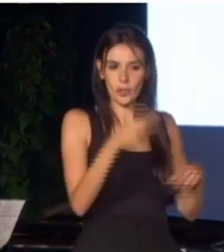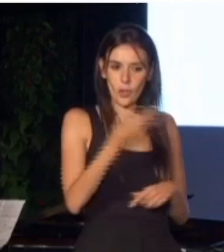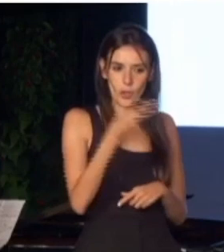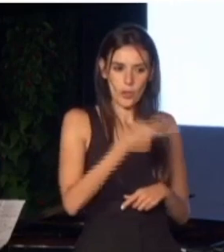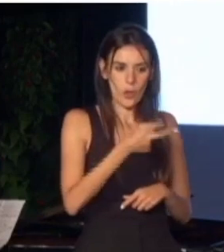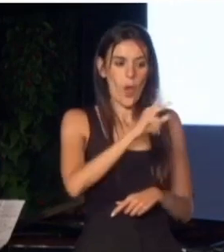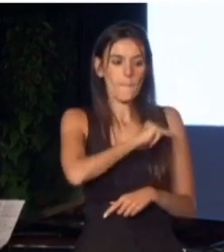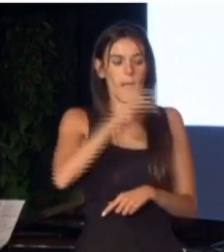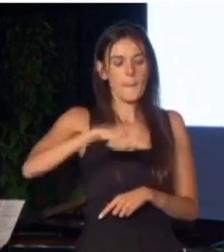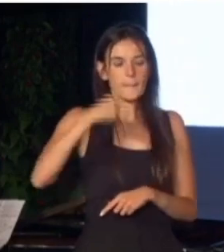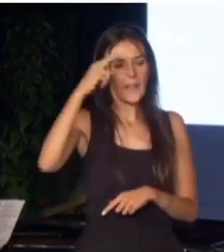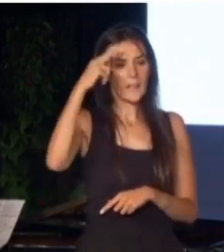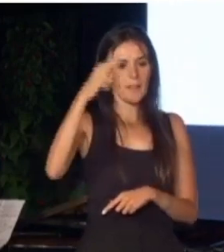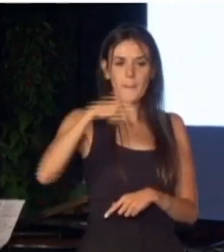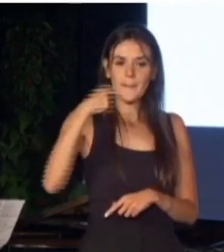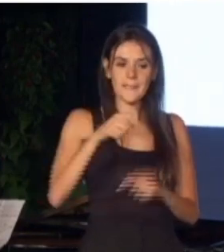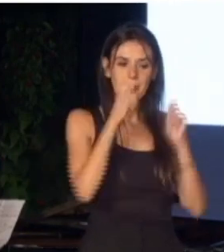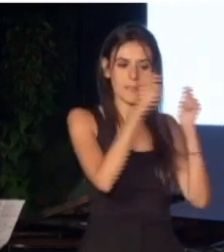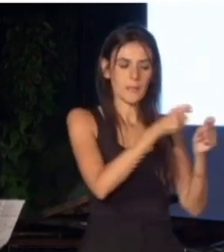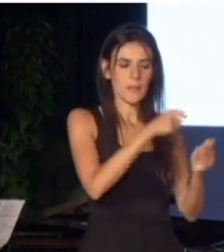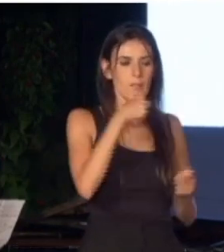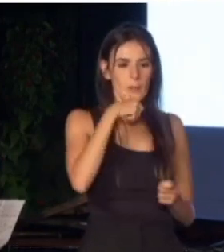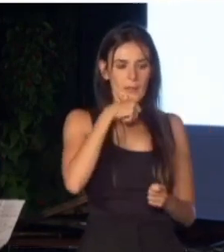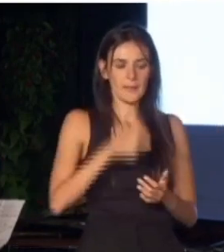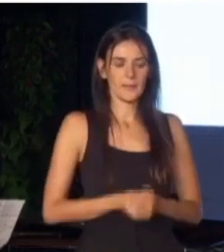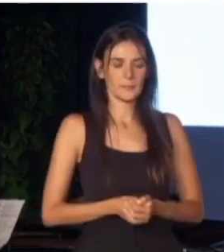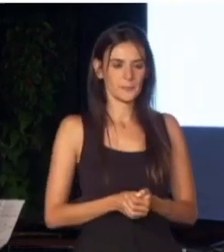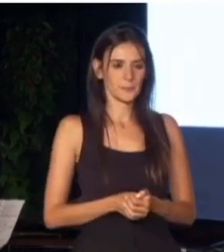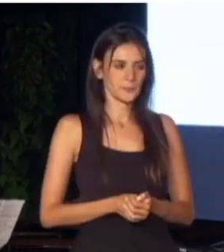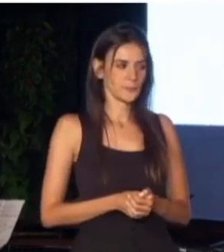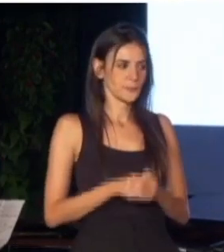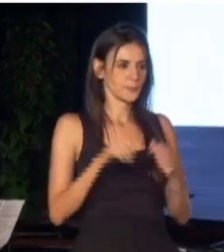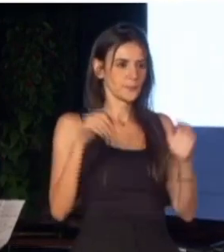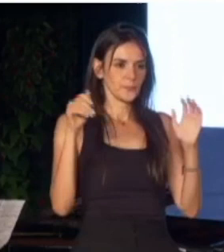Impone el excelentísimo señor presidente de la ciudad de Ceuta.